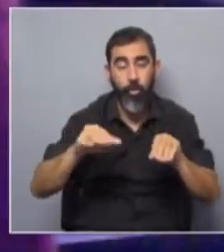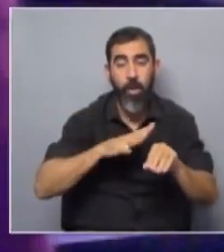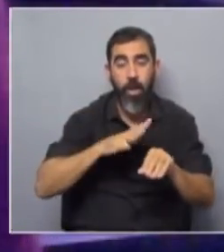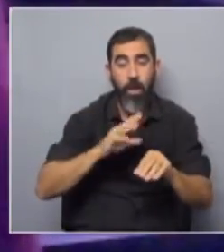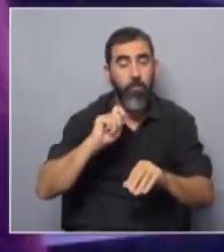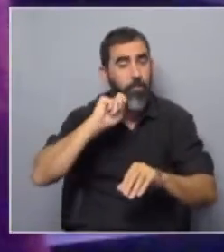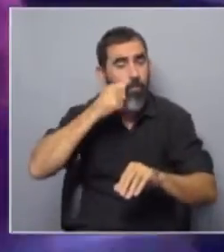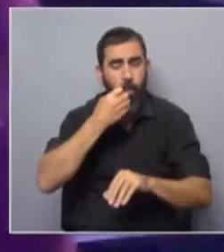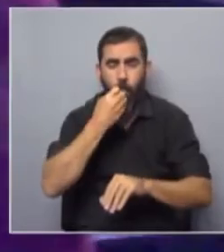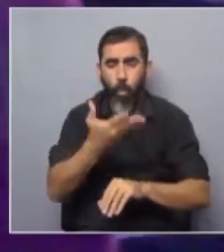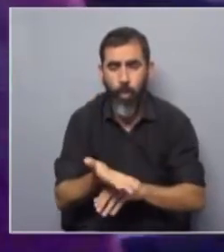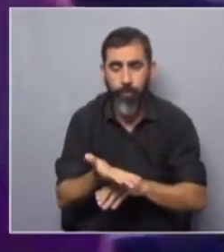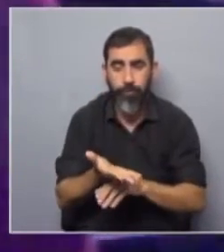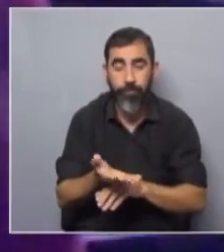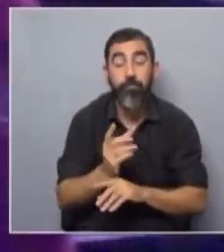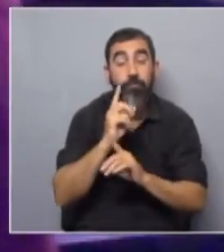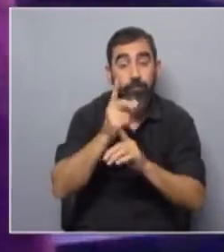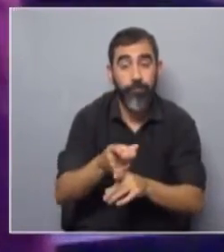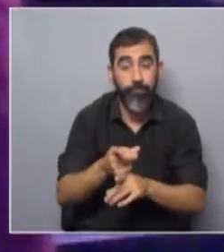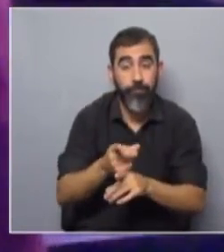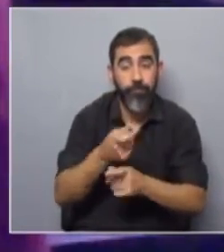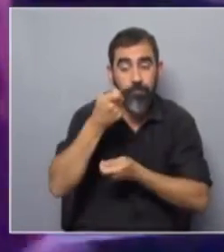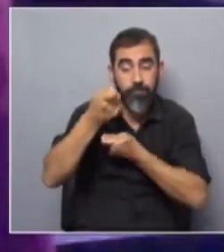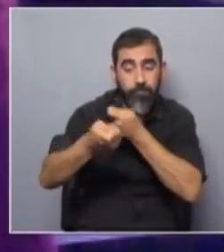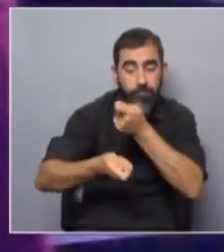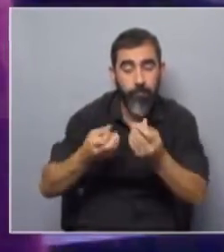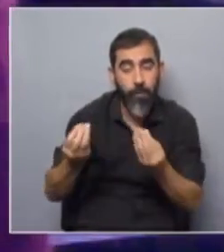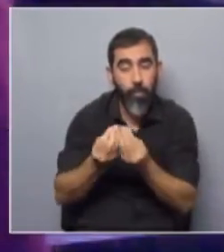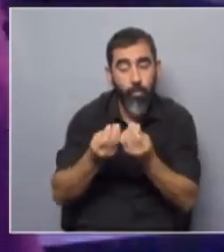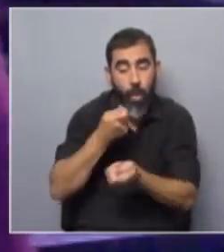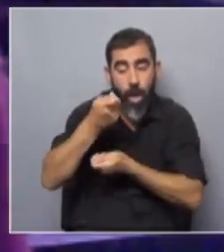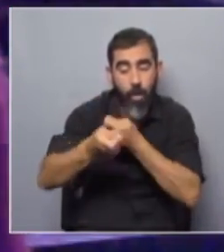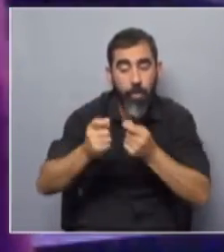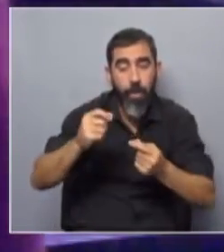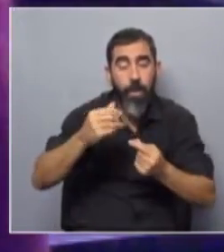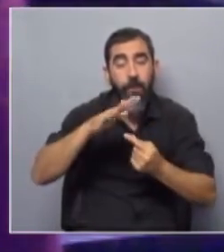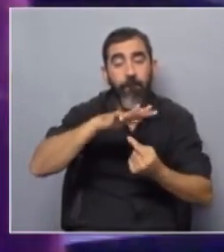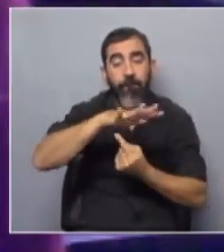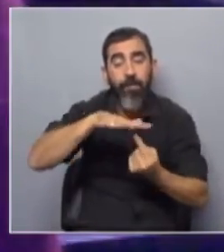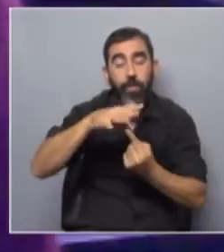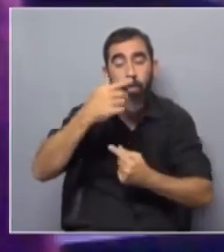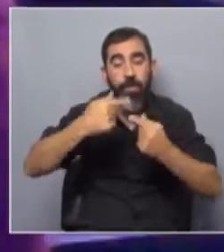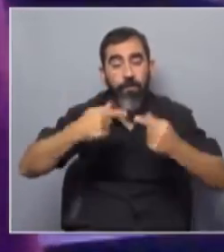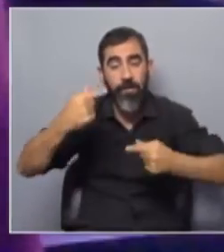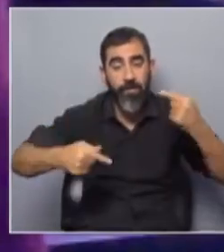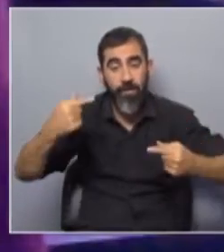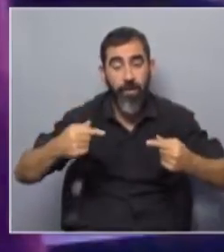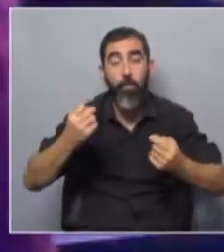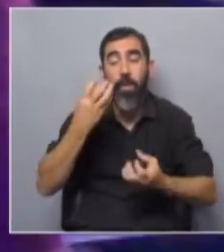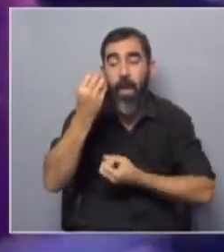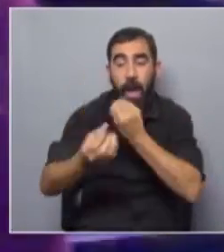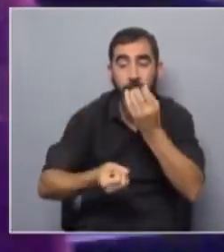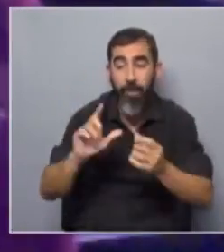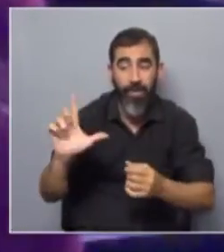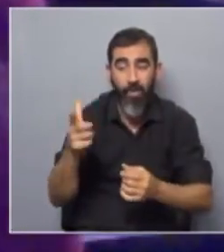muy ricos, y en ese sentido también aportan muchísimo a la biodiversidad, porque esas comunidades vegetales no